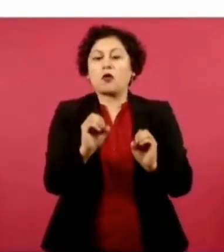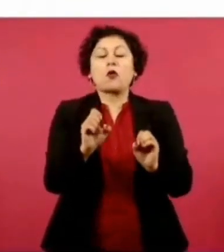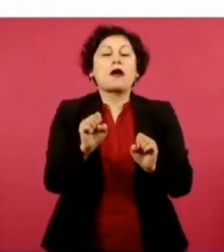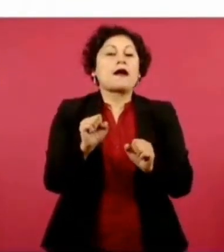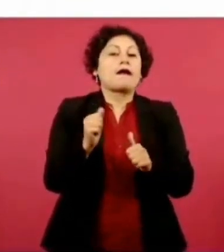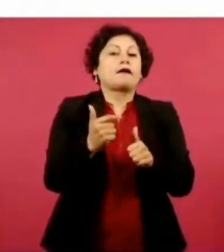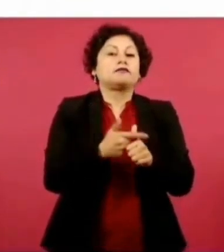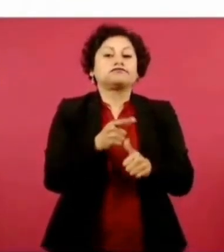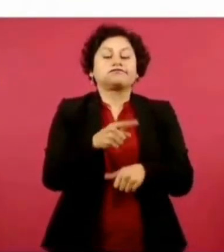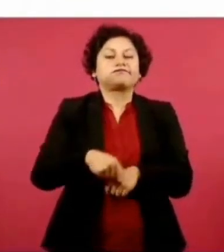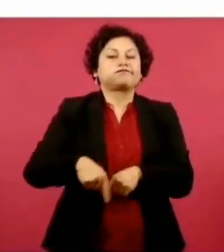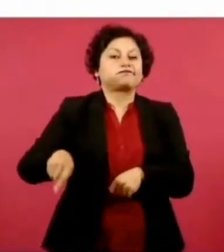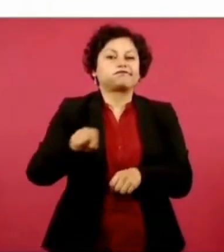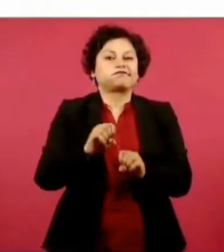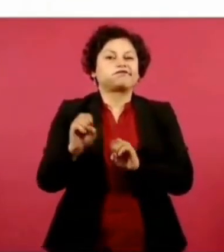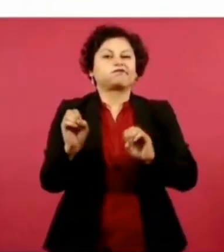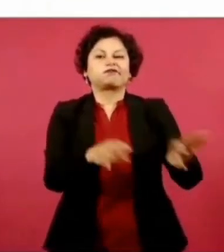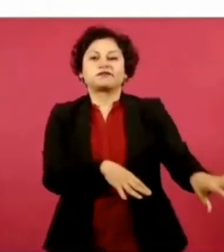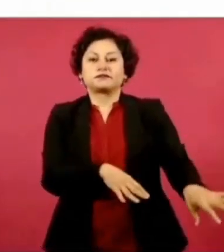sino consagrarse